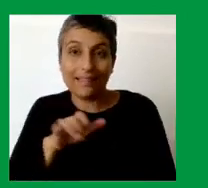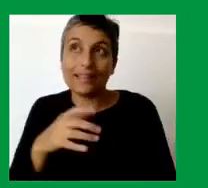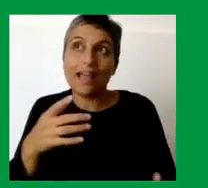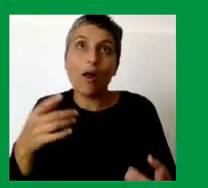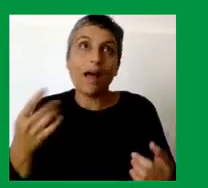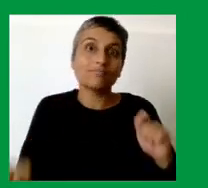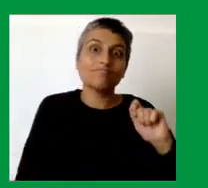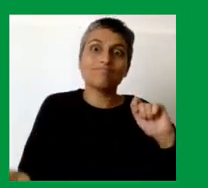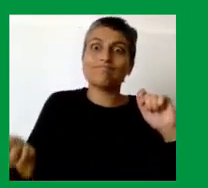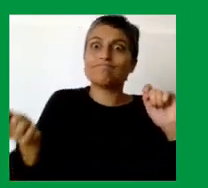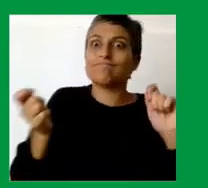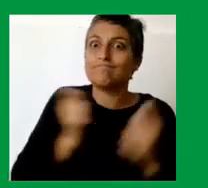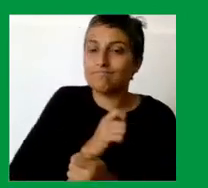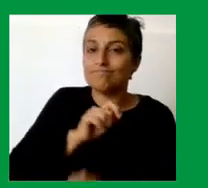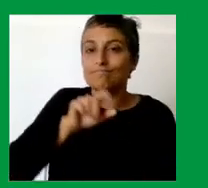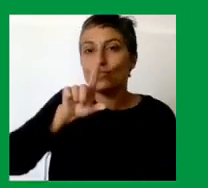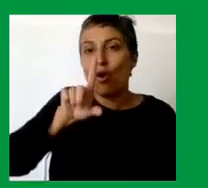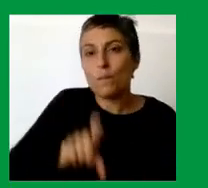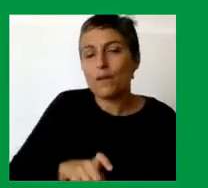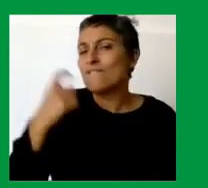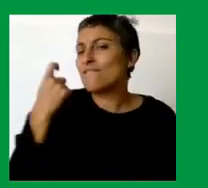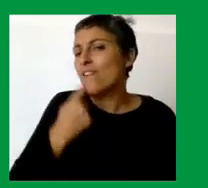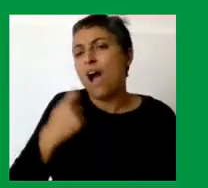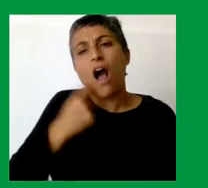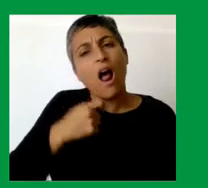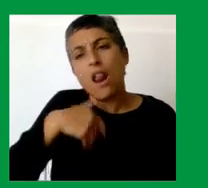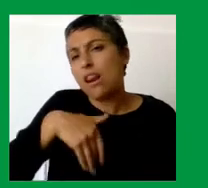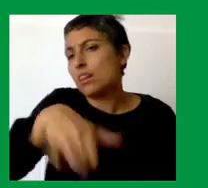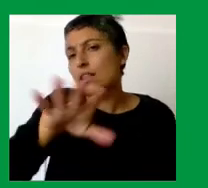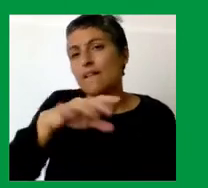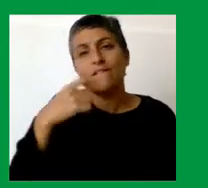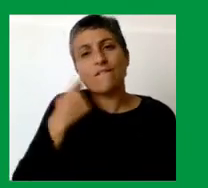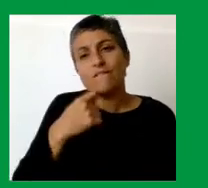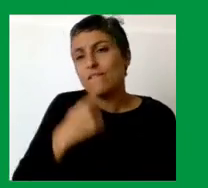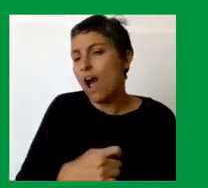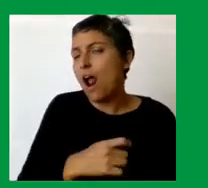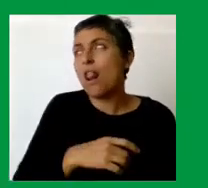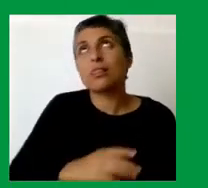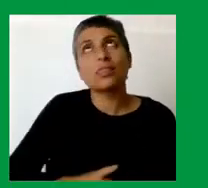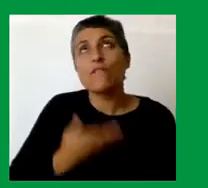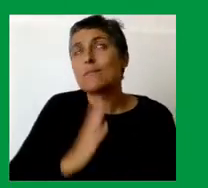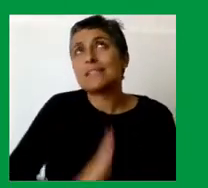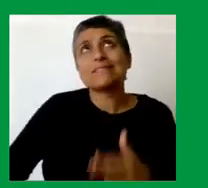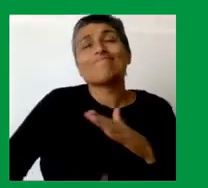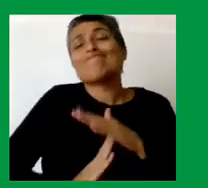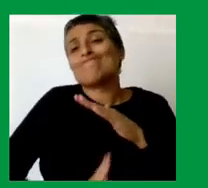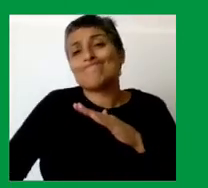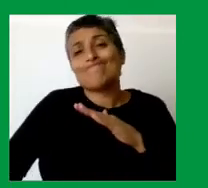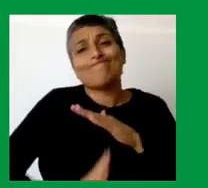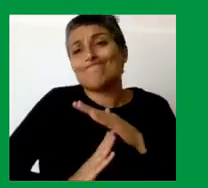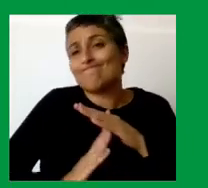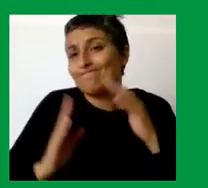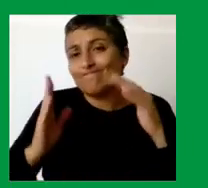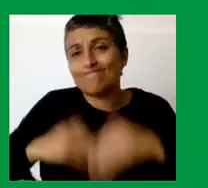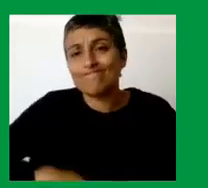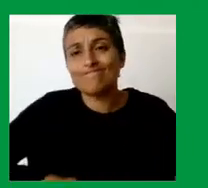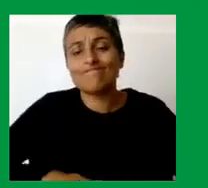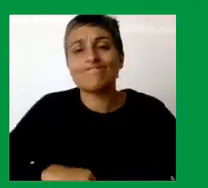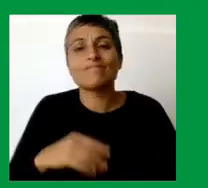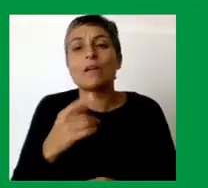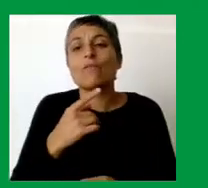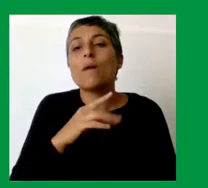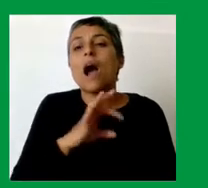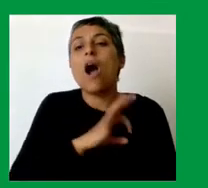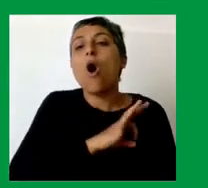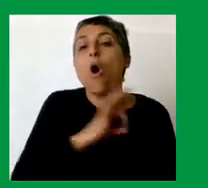cambiaron, por supuesto, pero falta mucho igual, ¿no? Lo que llaman el techo de cristal, ¿no? En las carreras STEM que